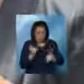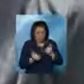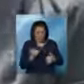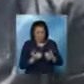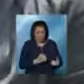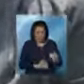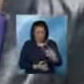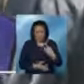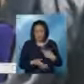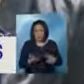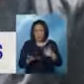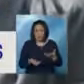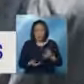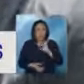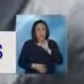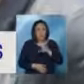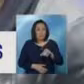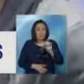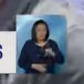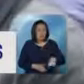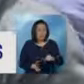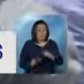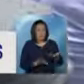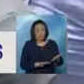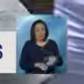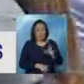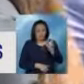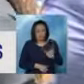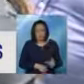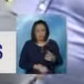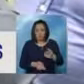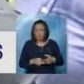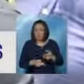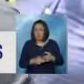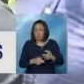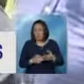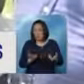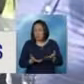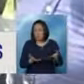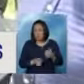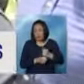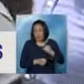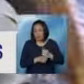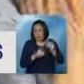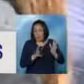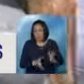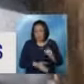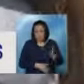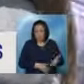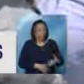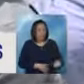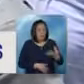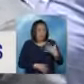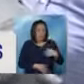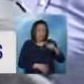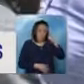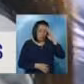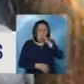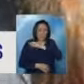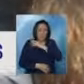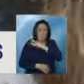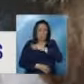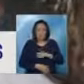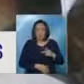minuto. En realidad, efectivamente se ha confirmado la muerte de una persona, se trataría de un trabajador. Esto lo ha dado a conocer el general Hugo